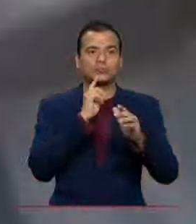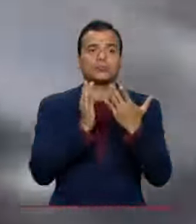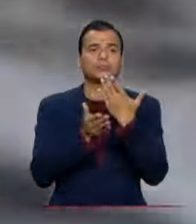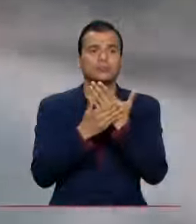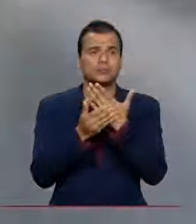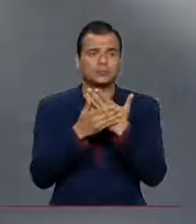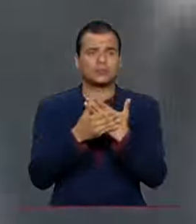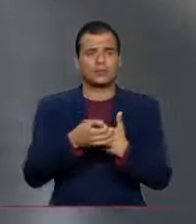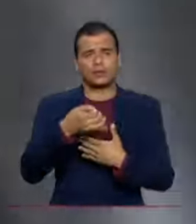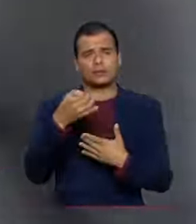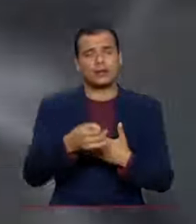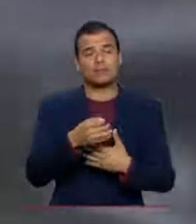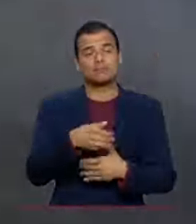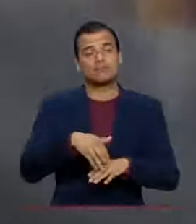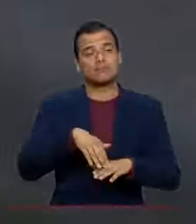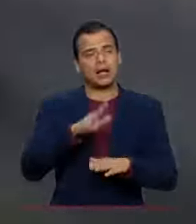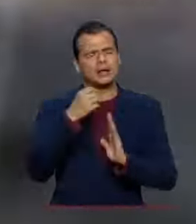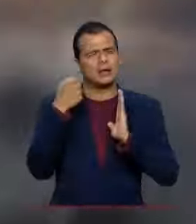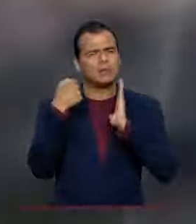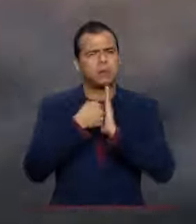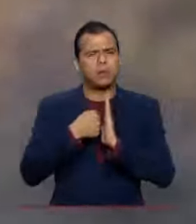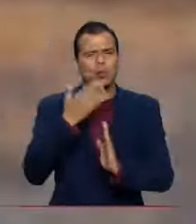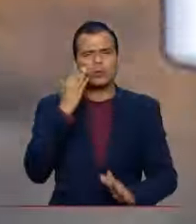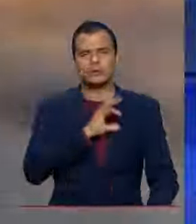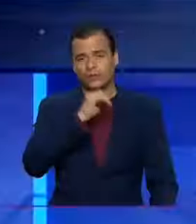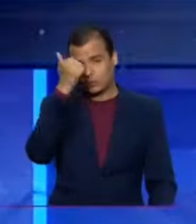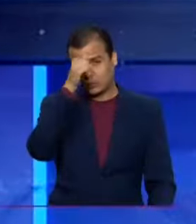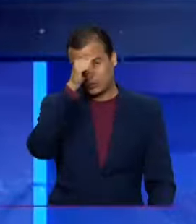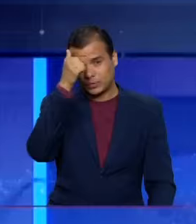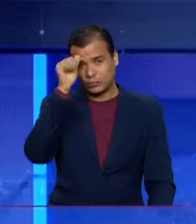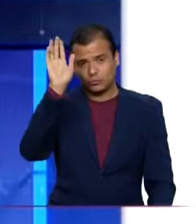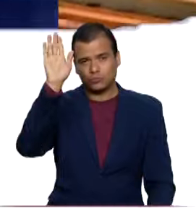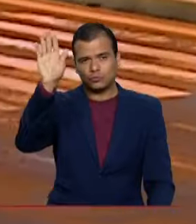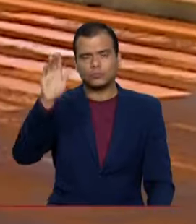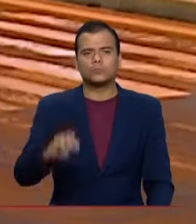mayor siniestralidad son los fines de semana.